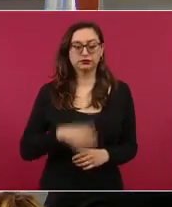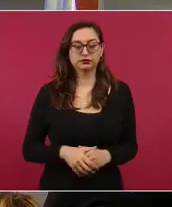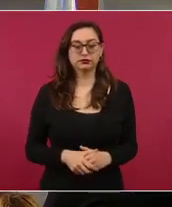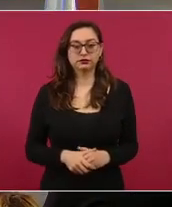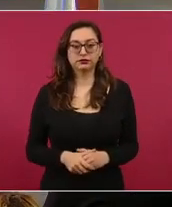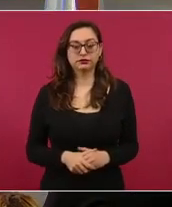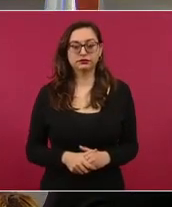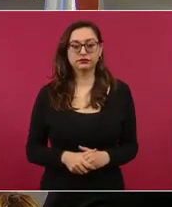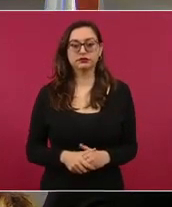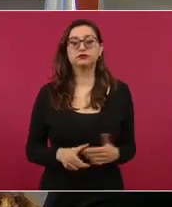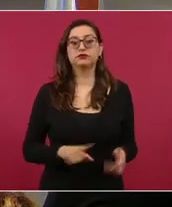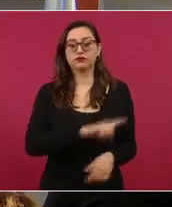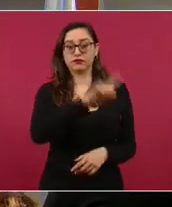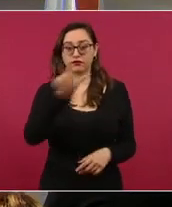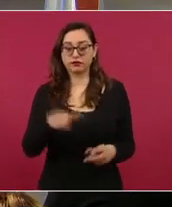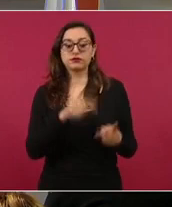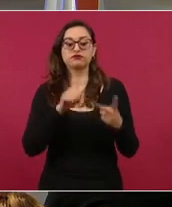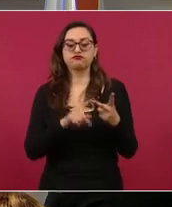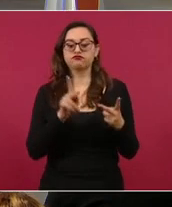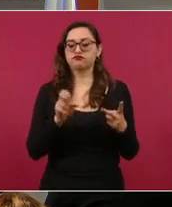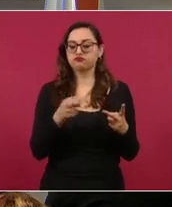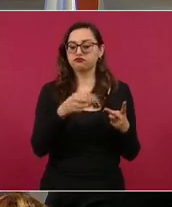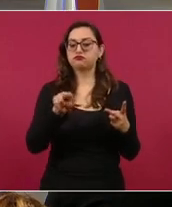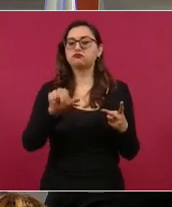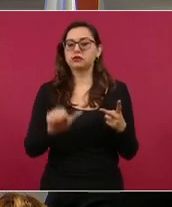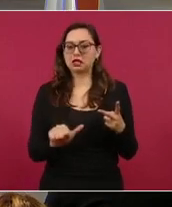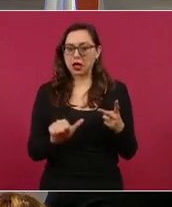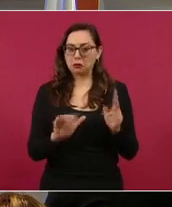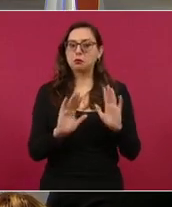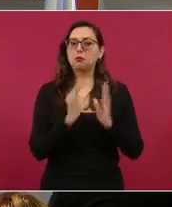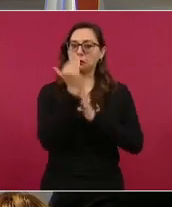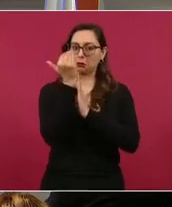Todavía con Peña era favorable,